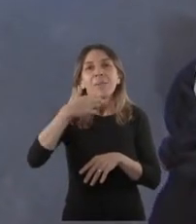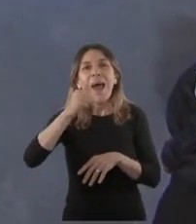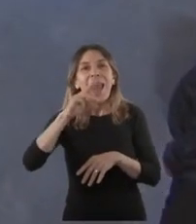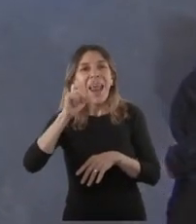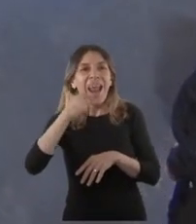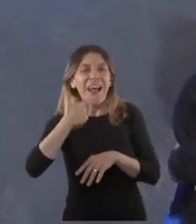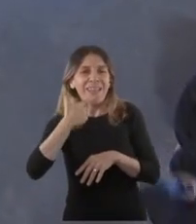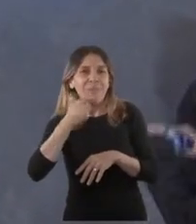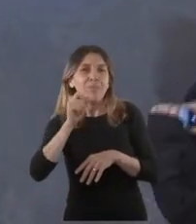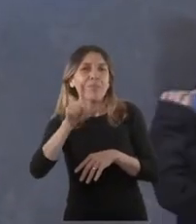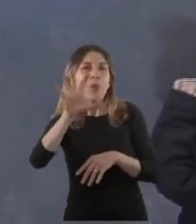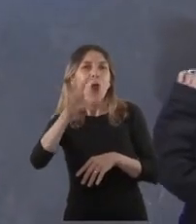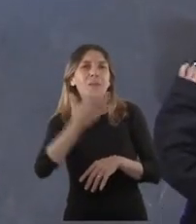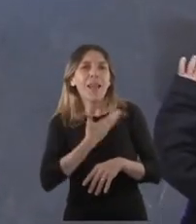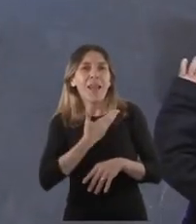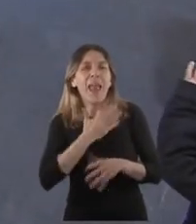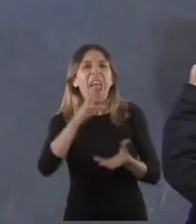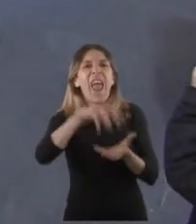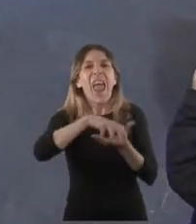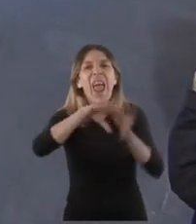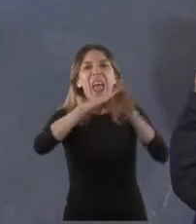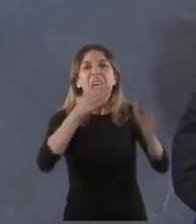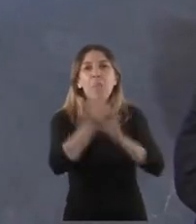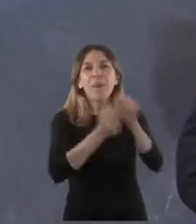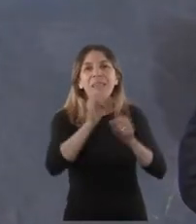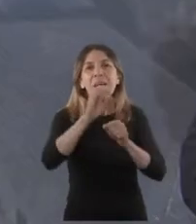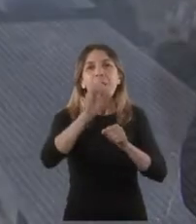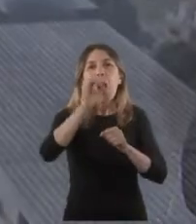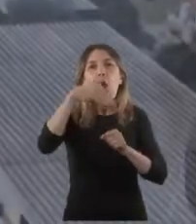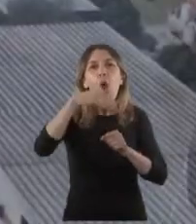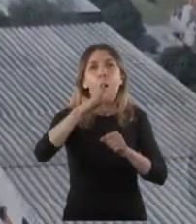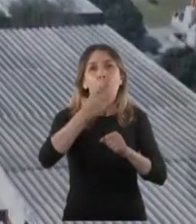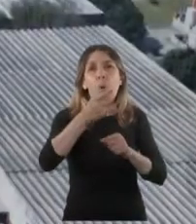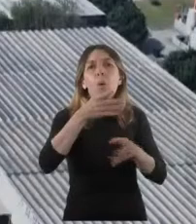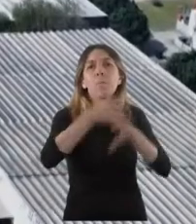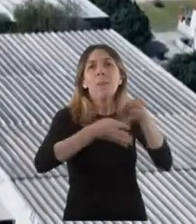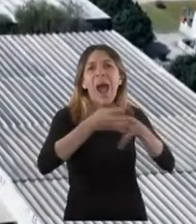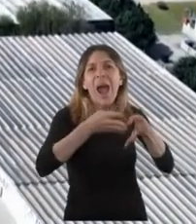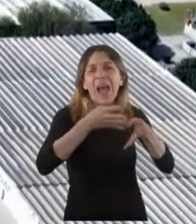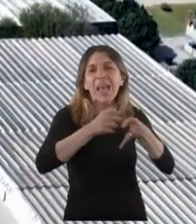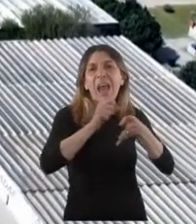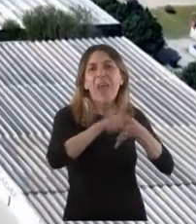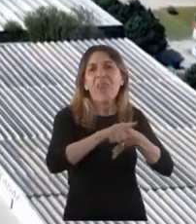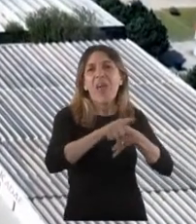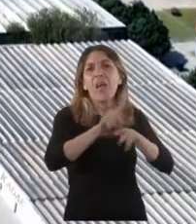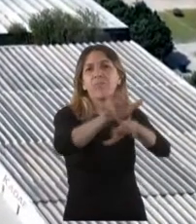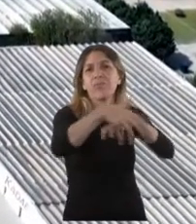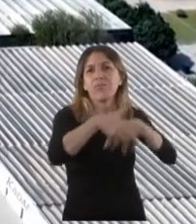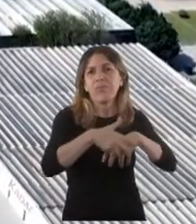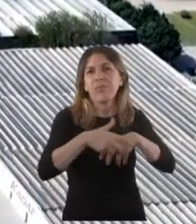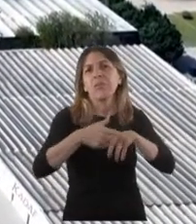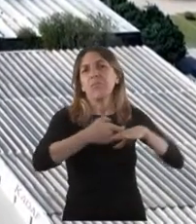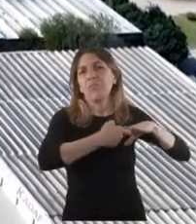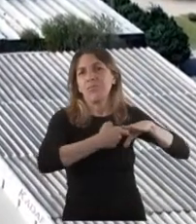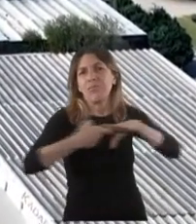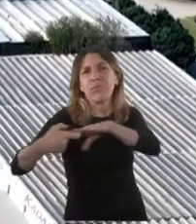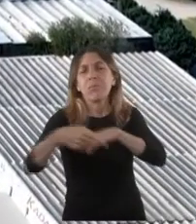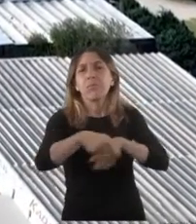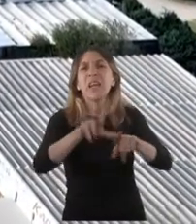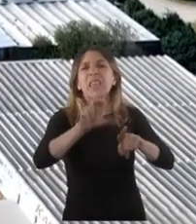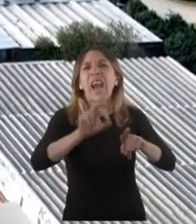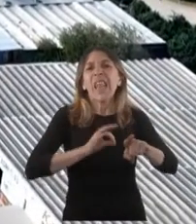café, en la empresa Ombú, una fábrica de máquinas agrícolas y remolques con más de 30 años